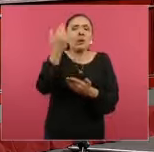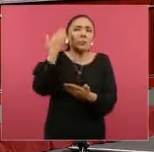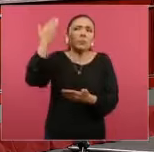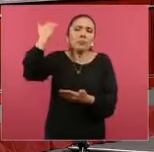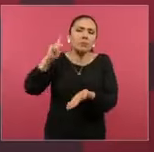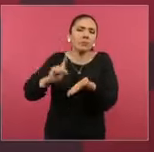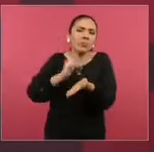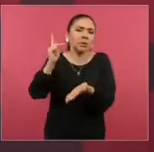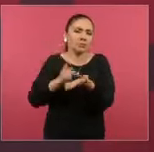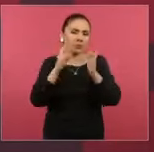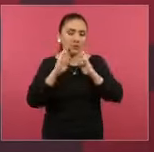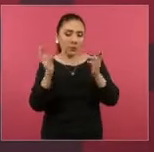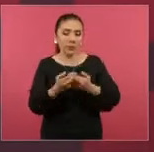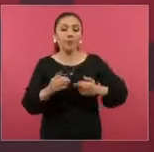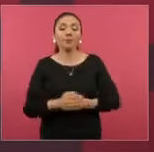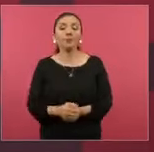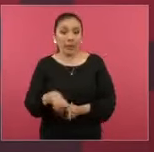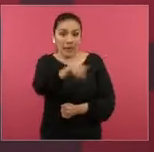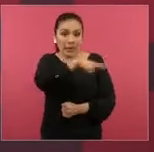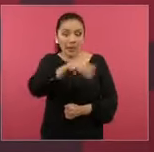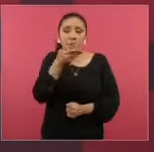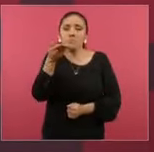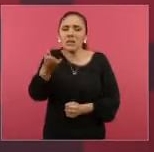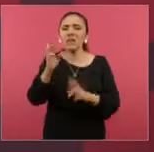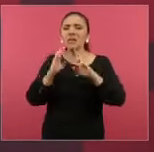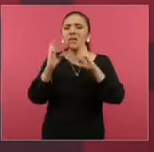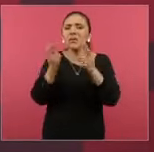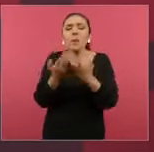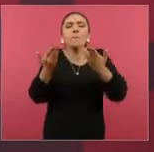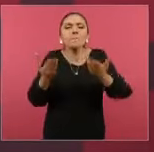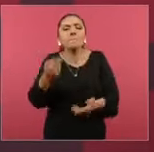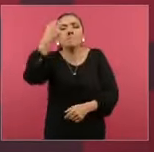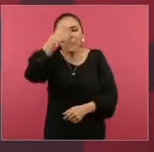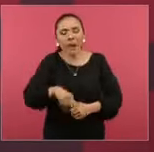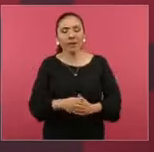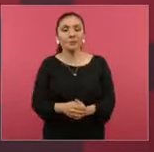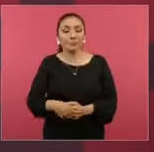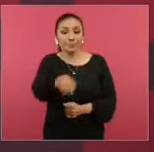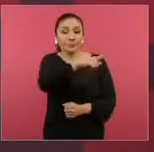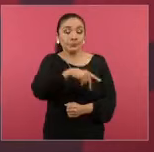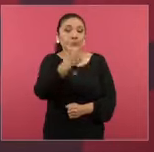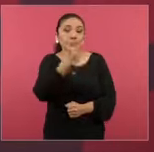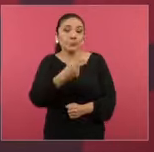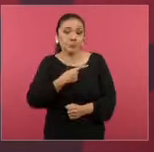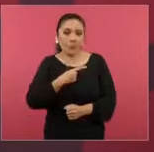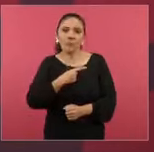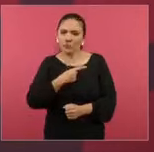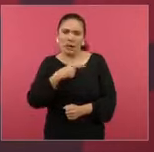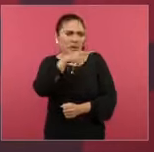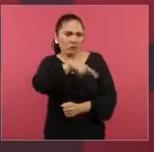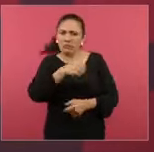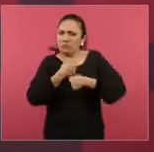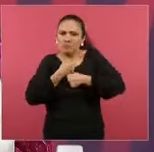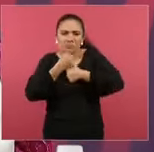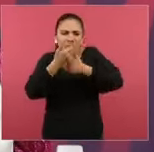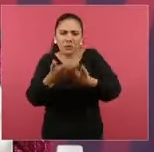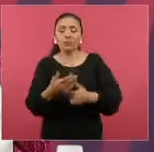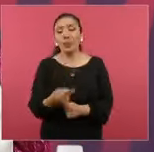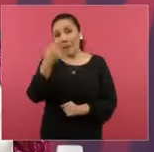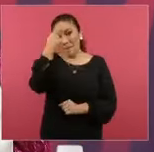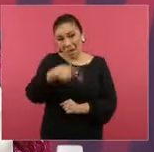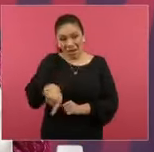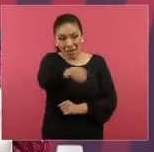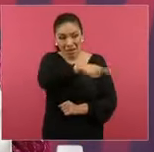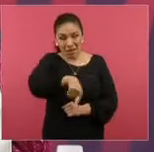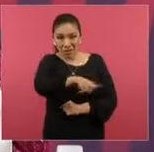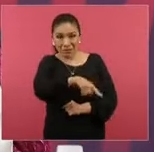otras expresiones. La solicitaron ¿para qué? Para decirnos que para ellos, y lo dijeron públicamente, que para